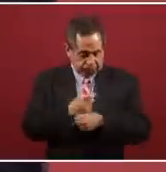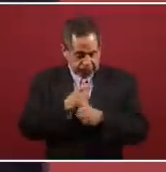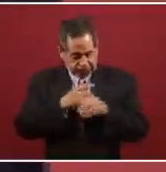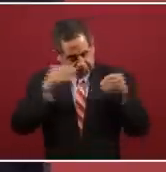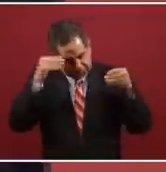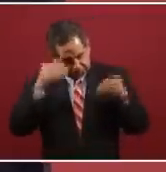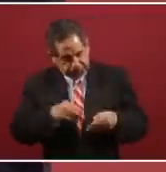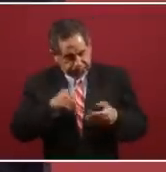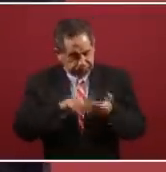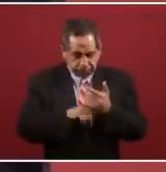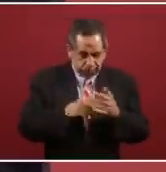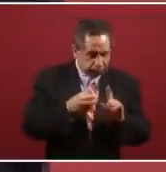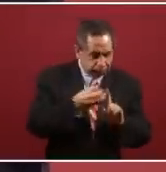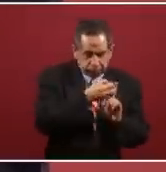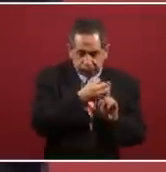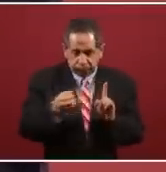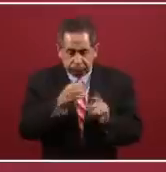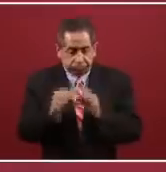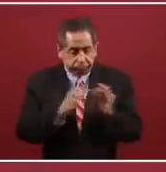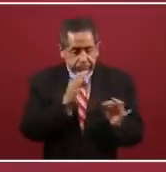interior.